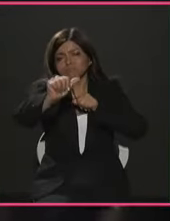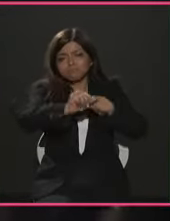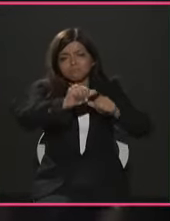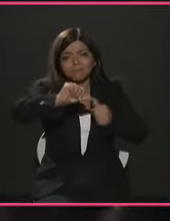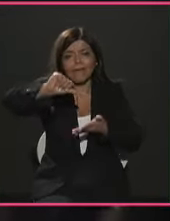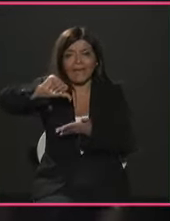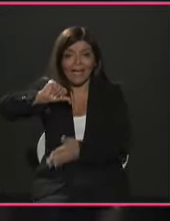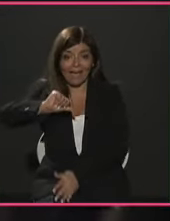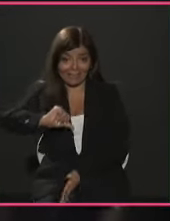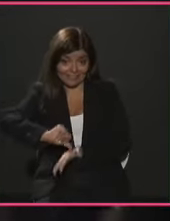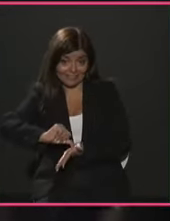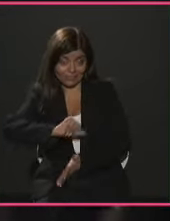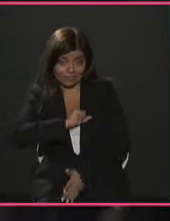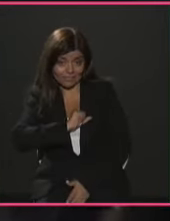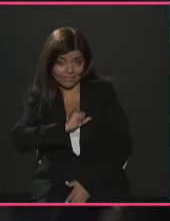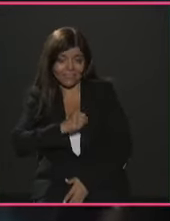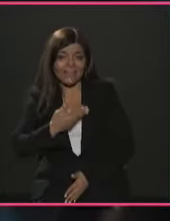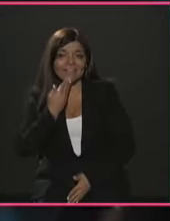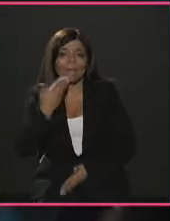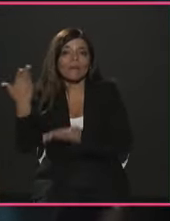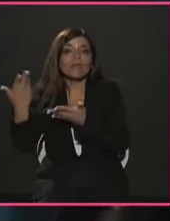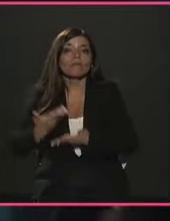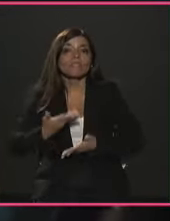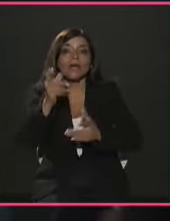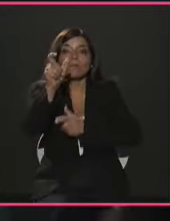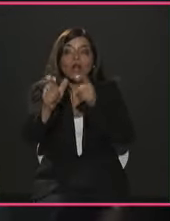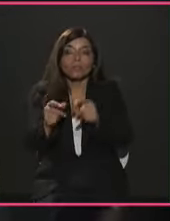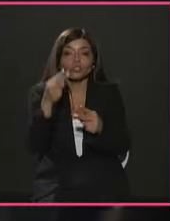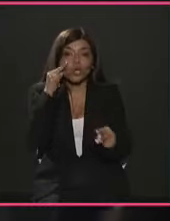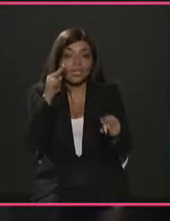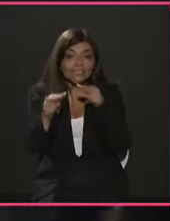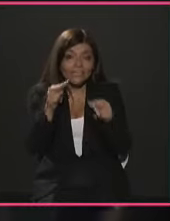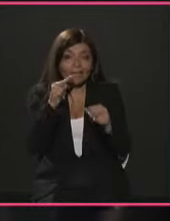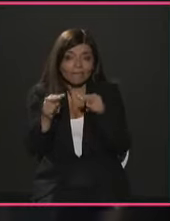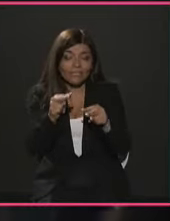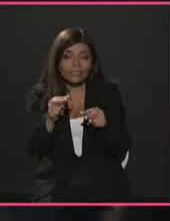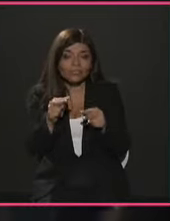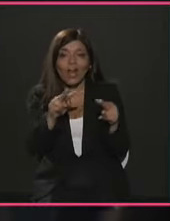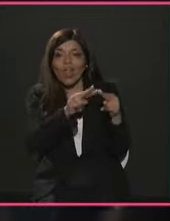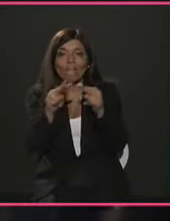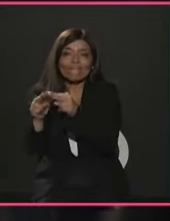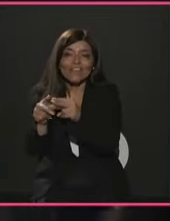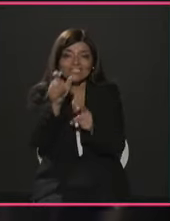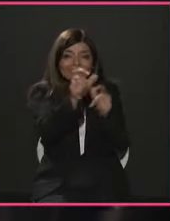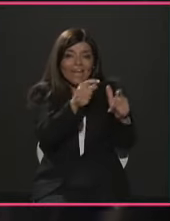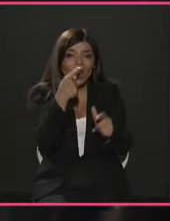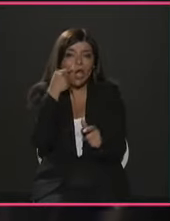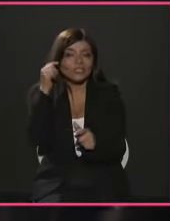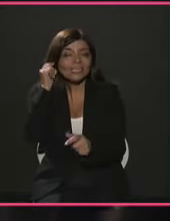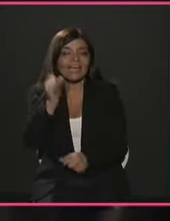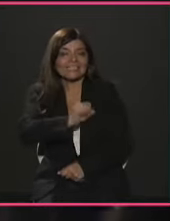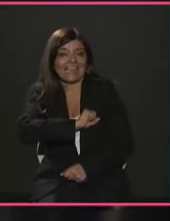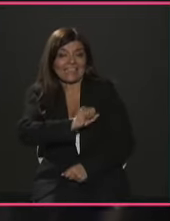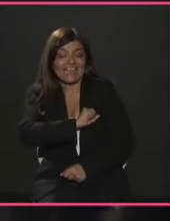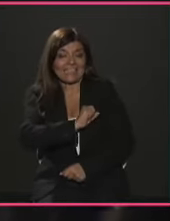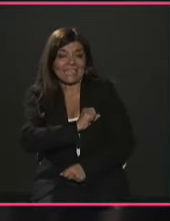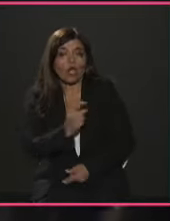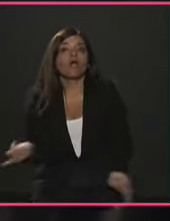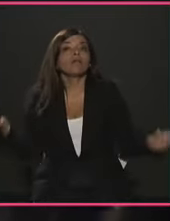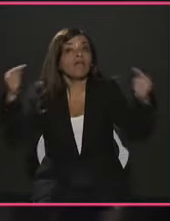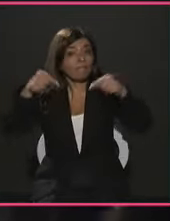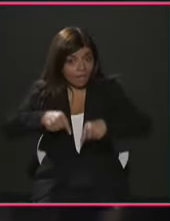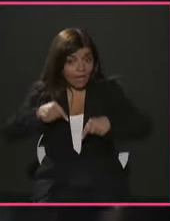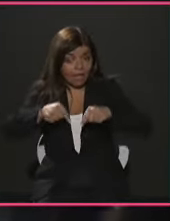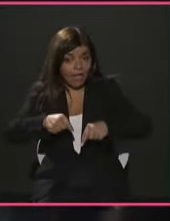este también invitamos por supuesto a quienes están viendo la transmisión a los vecinos y vecinas de Santiago que vengan